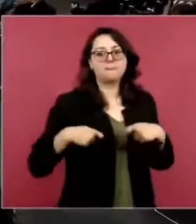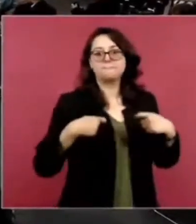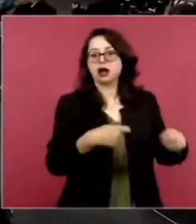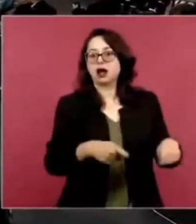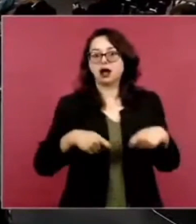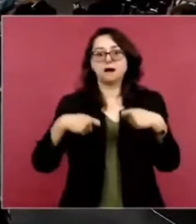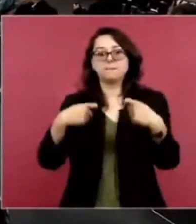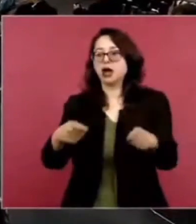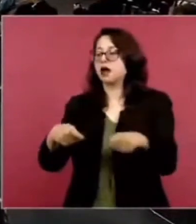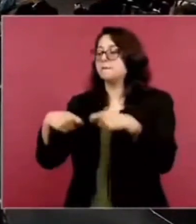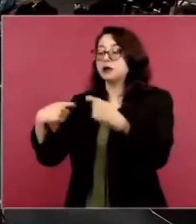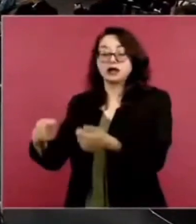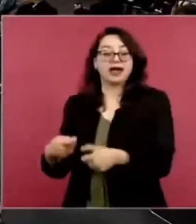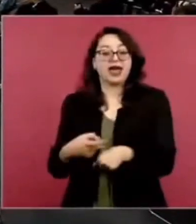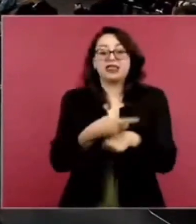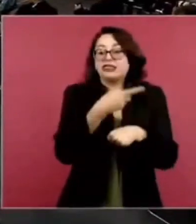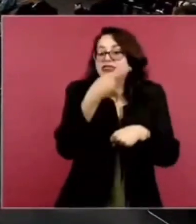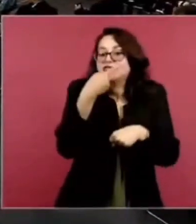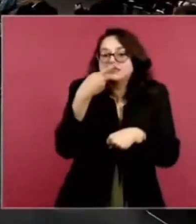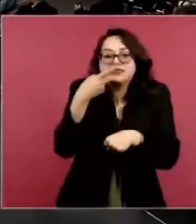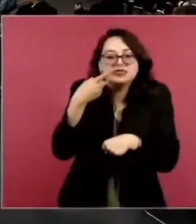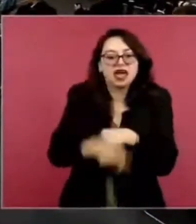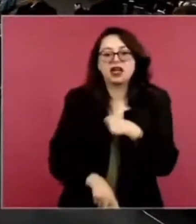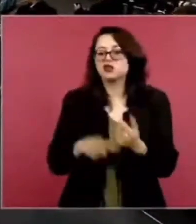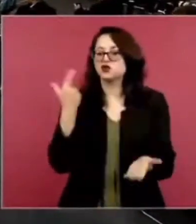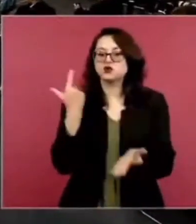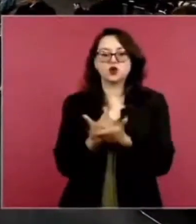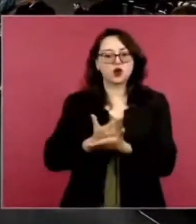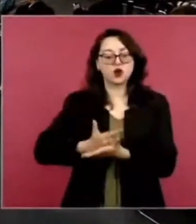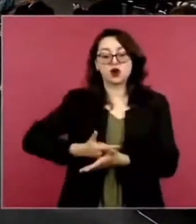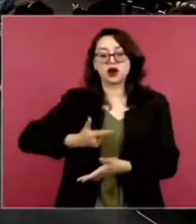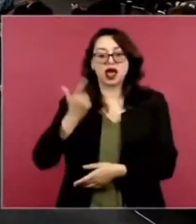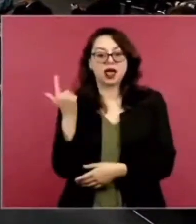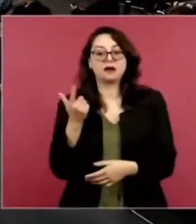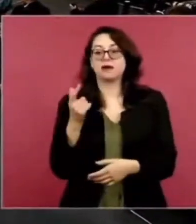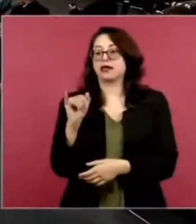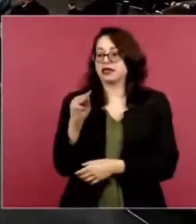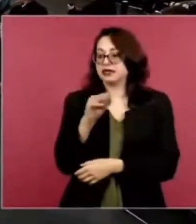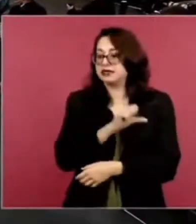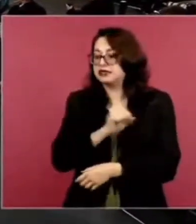El daño causado por las privatizaciones fue tremendo. Lo mismo en el ISSSTE.